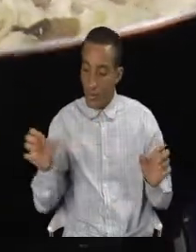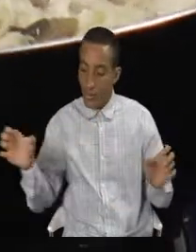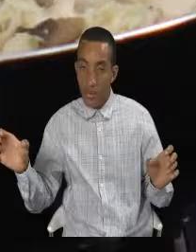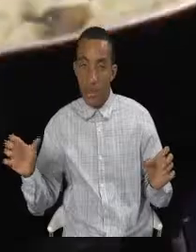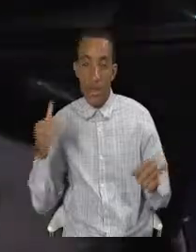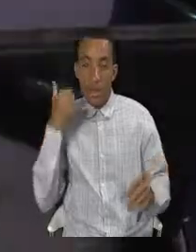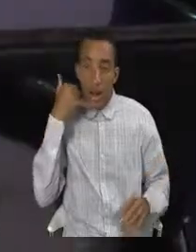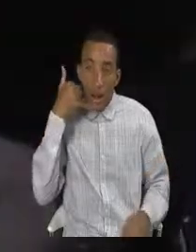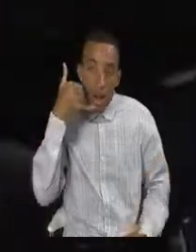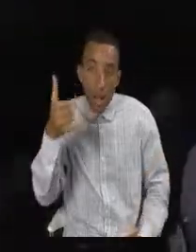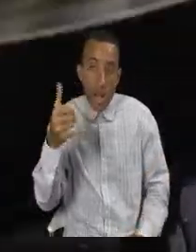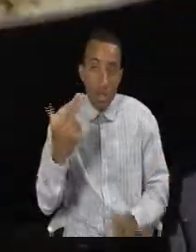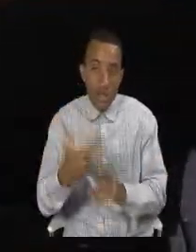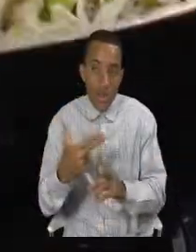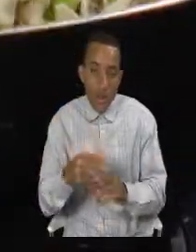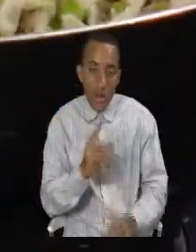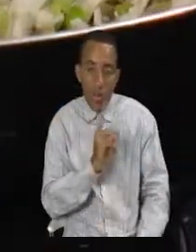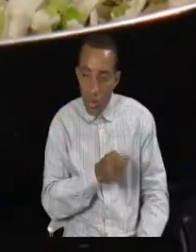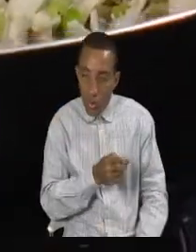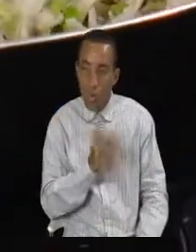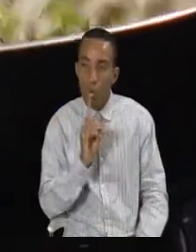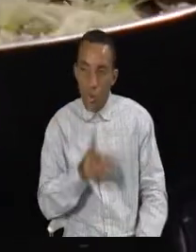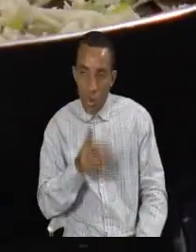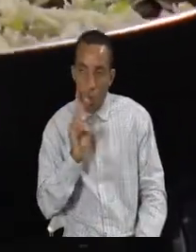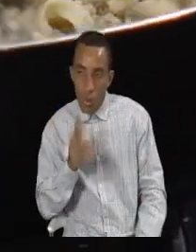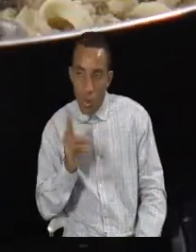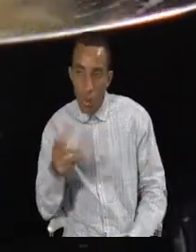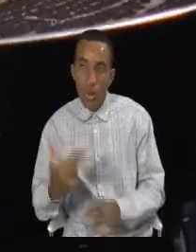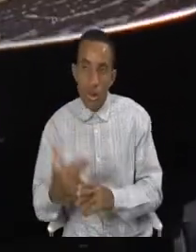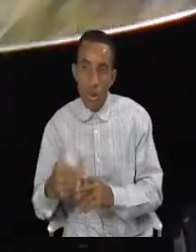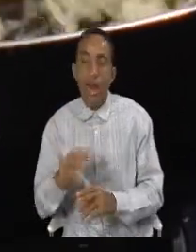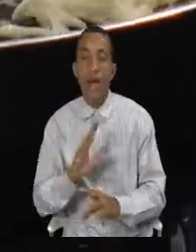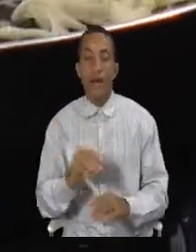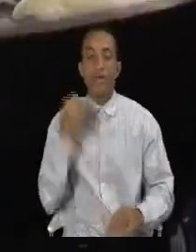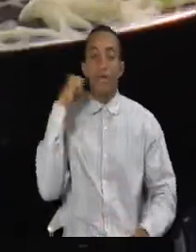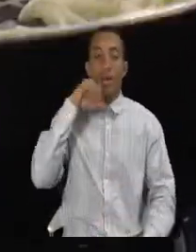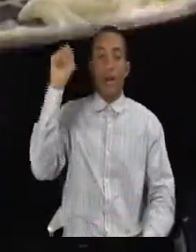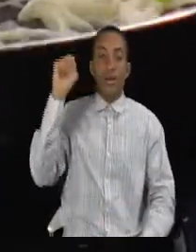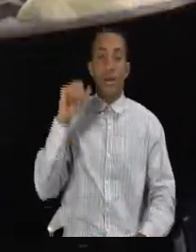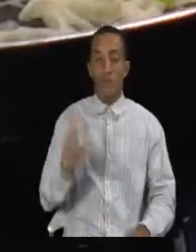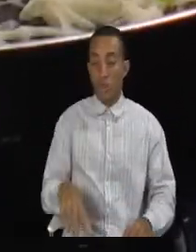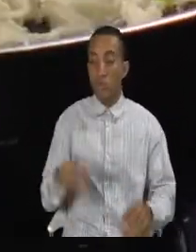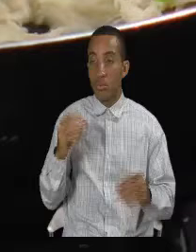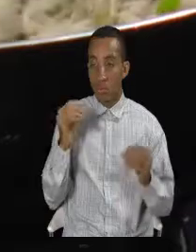ganará un obsequio de una picada por tres para el día de mañana festivo.